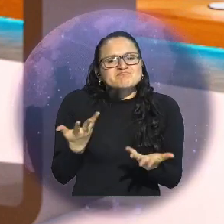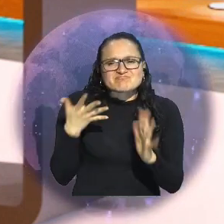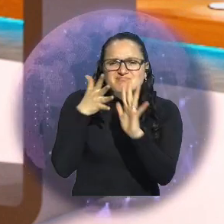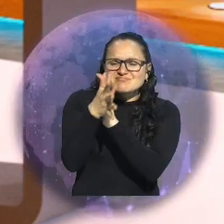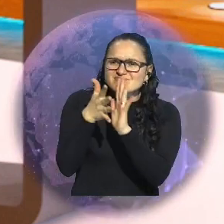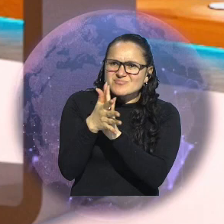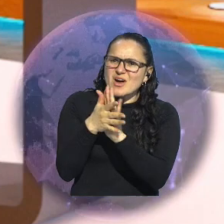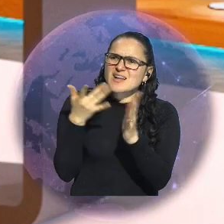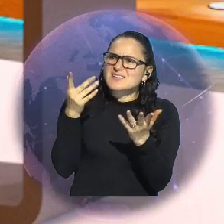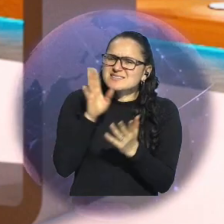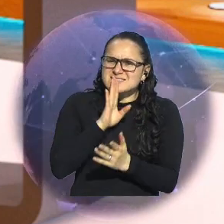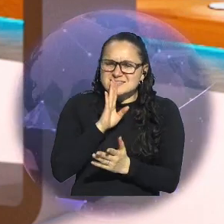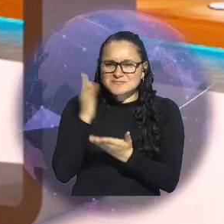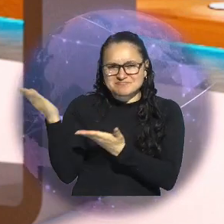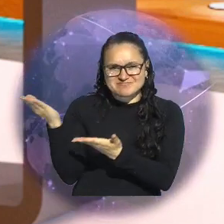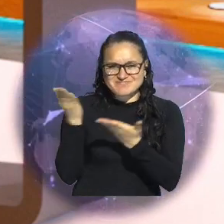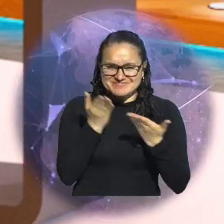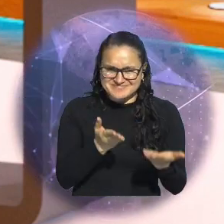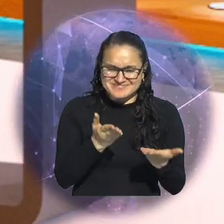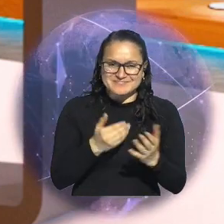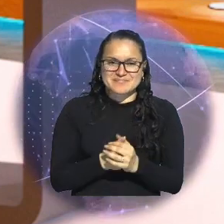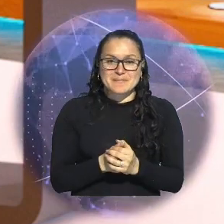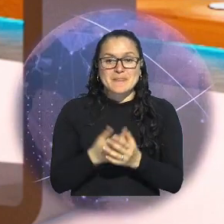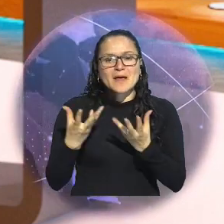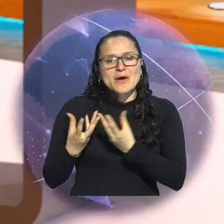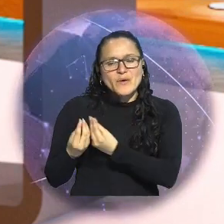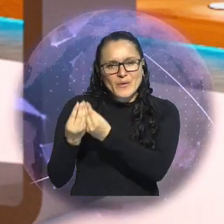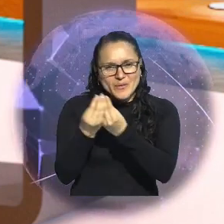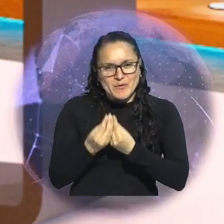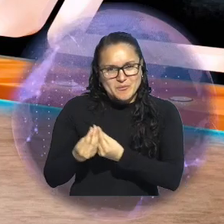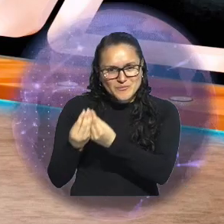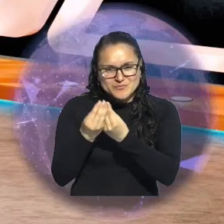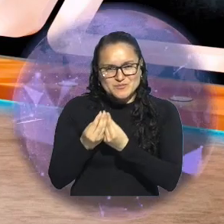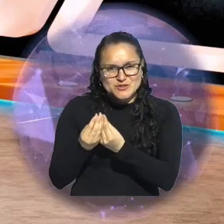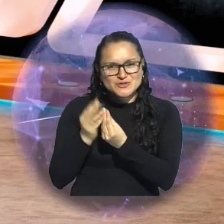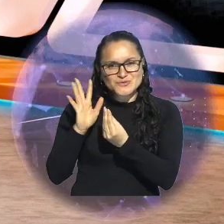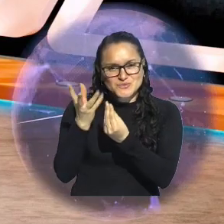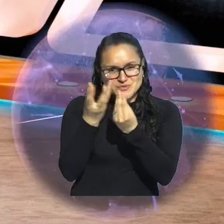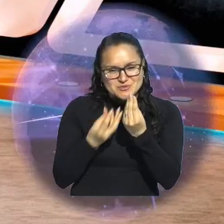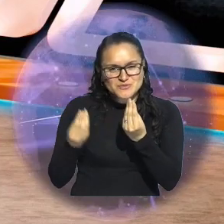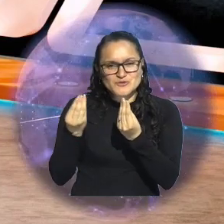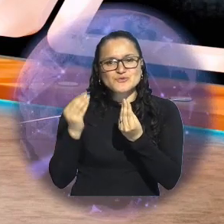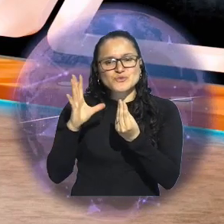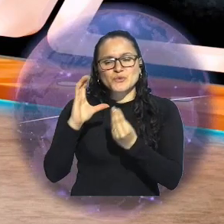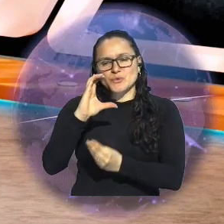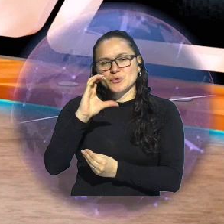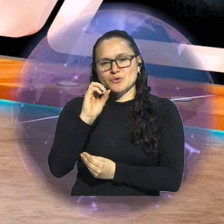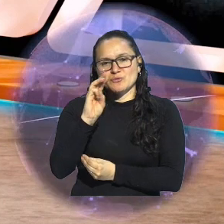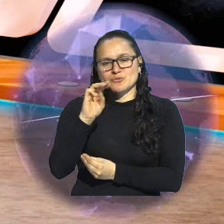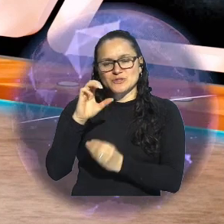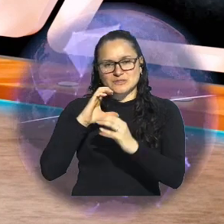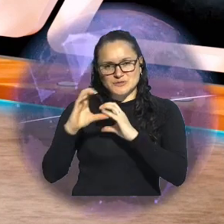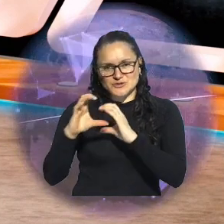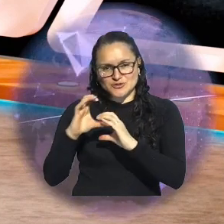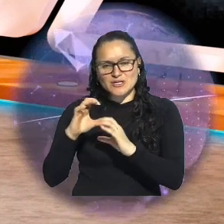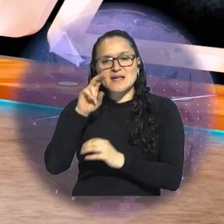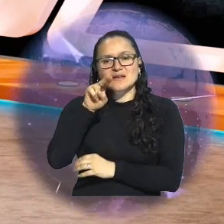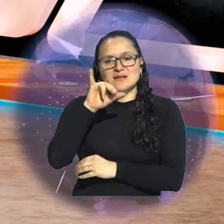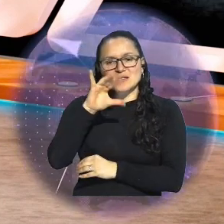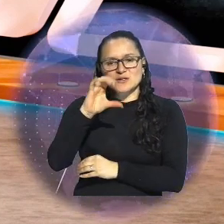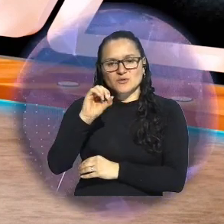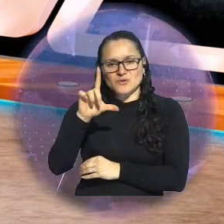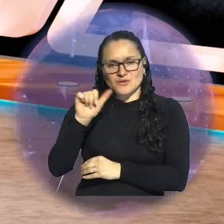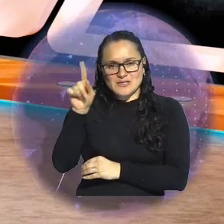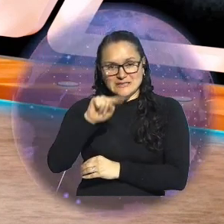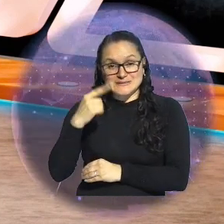invitamos al tablero al comisionado de la sesión de comisión de comunicaciones nicolás silva cortes bienvenido a